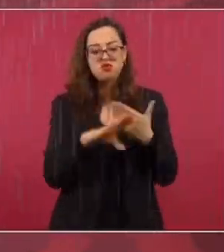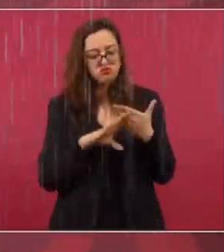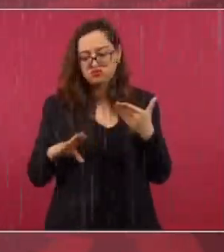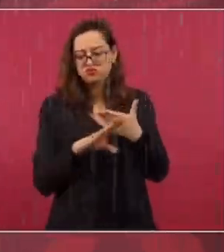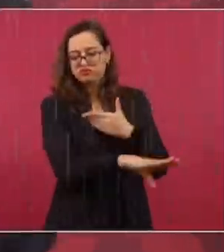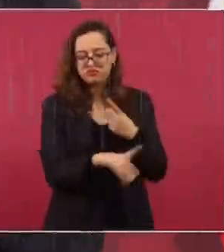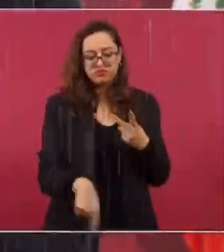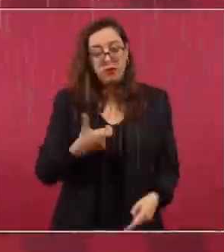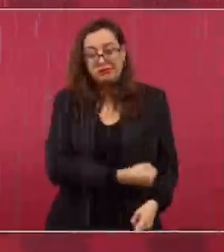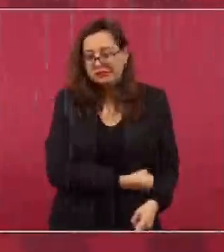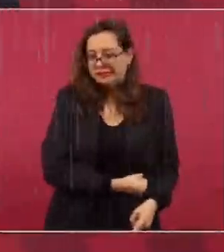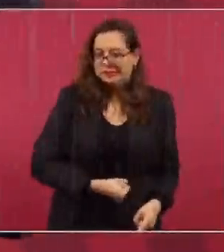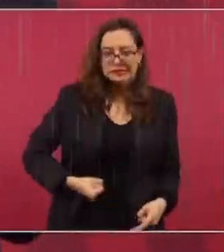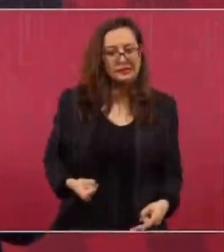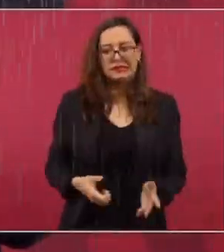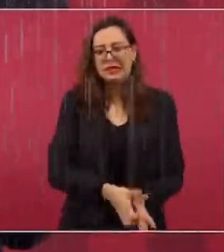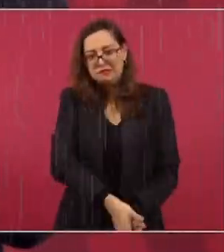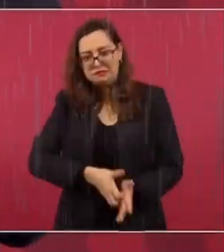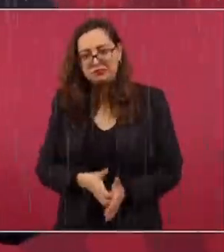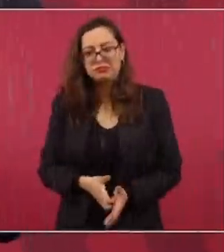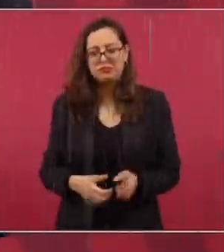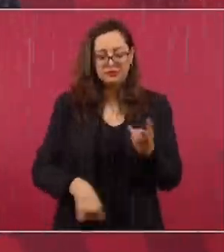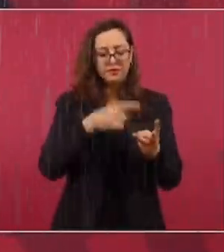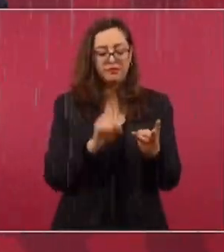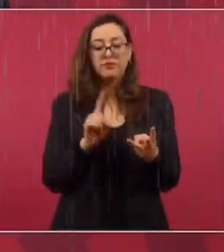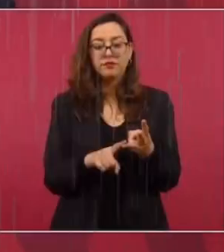con una política de austeridad republicana, y todo lo ahorrado,